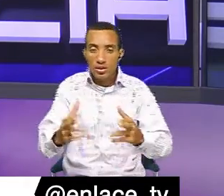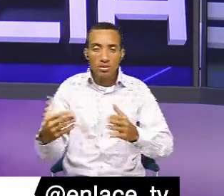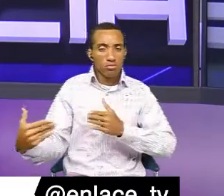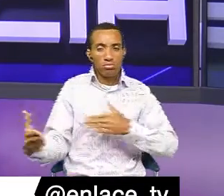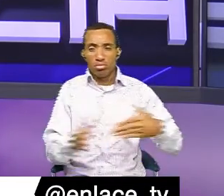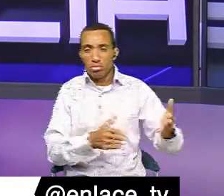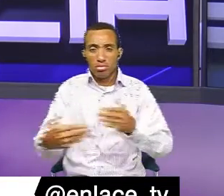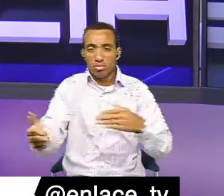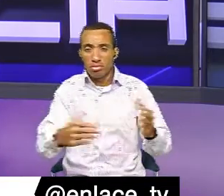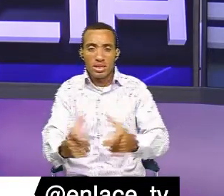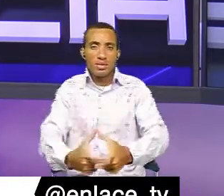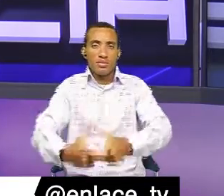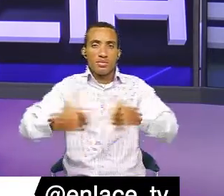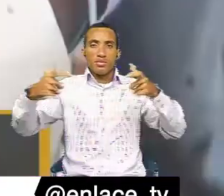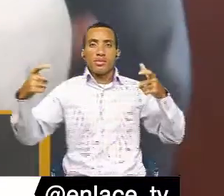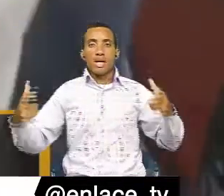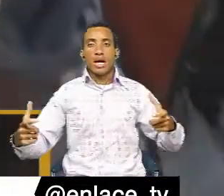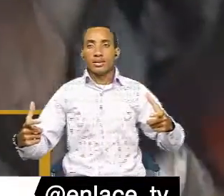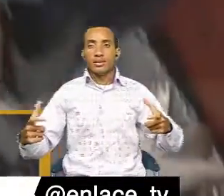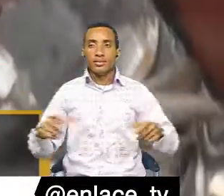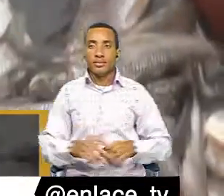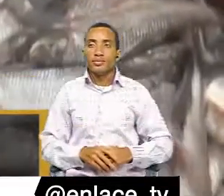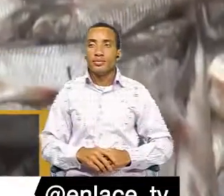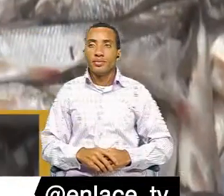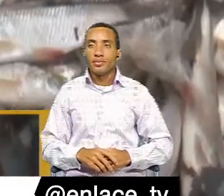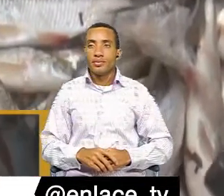este mercado en la ciudad. Bueno, tengo